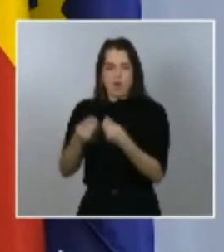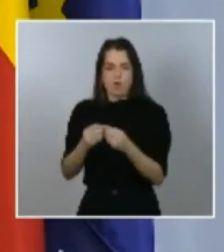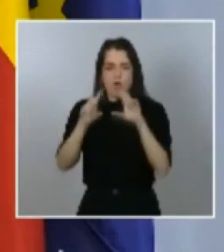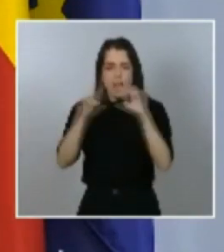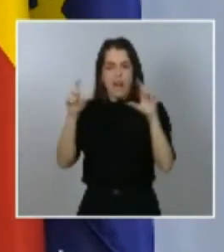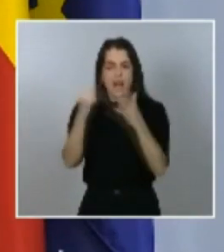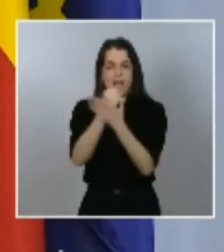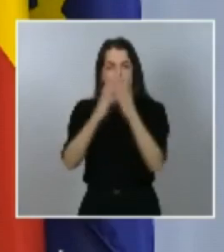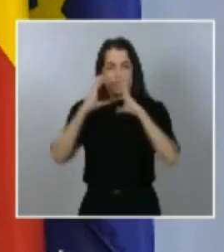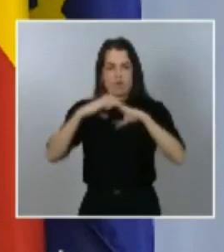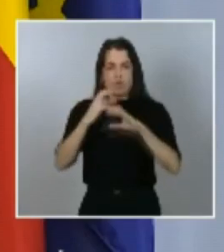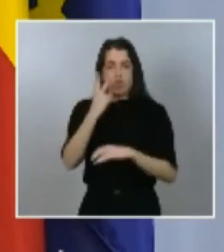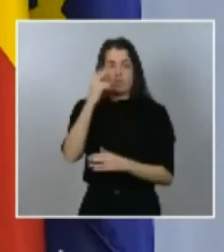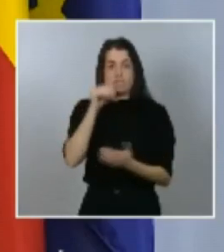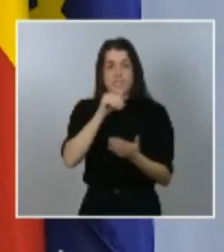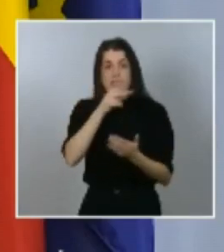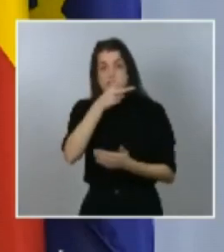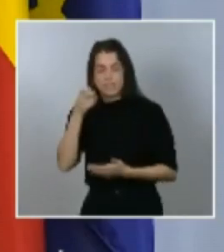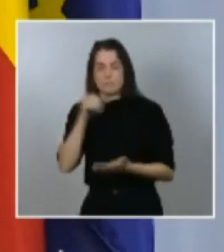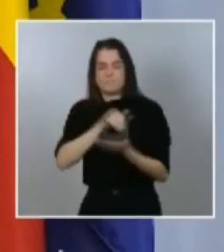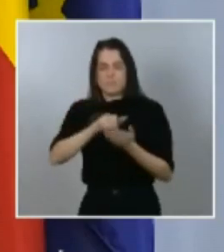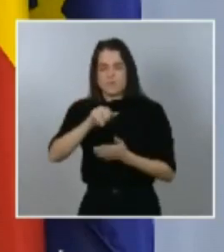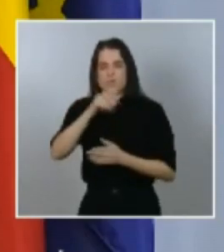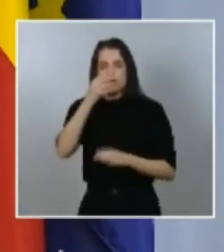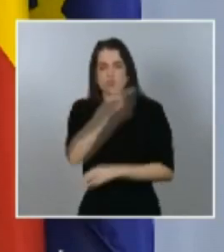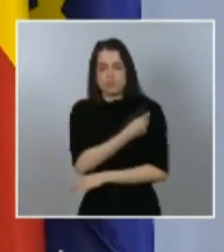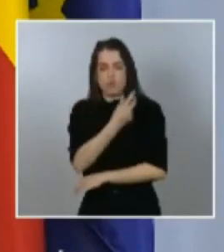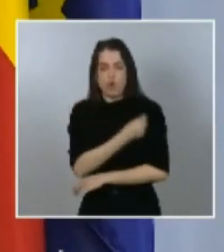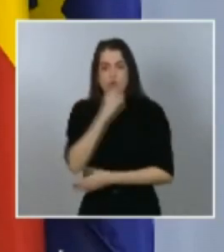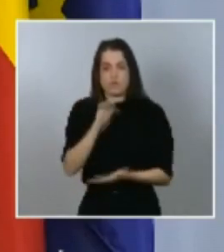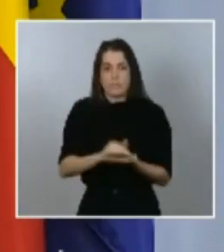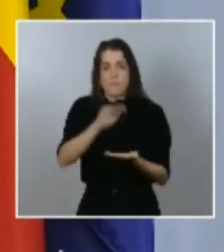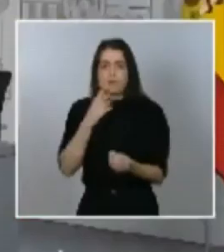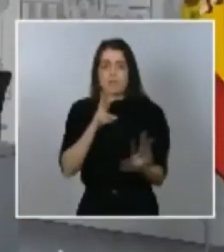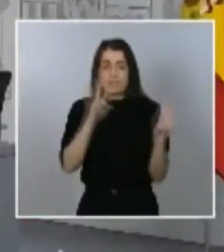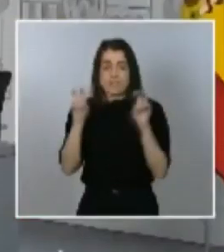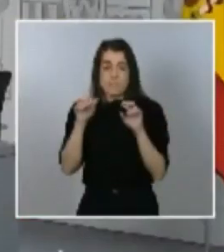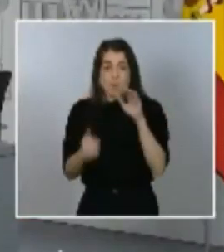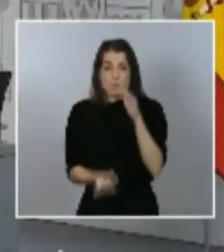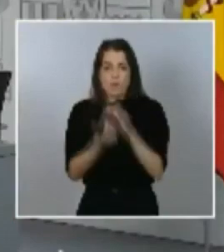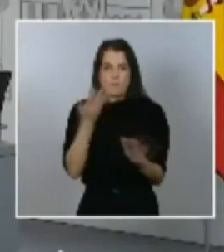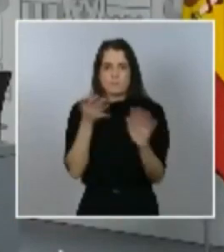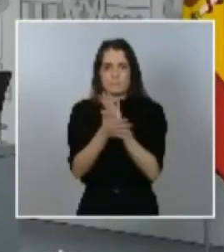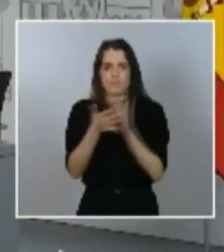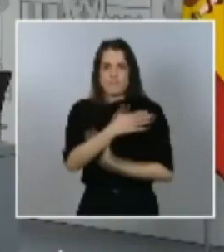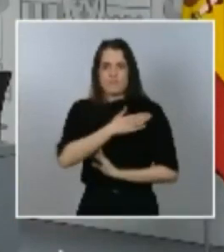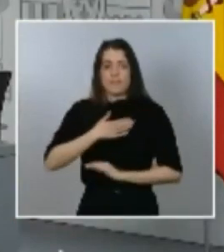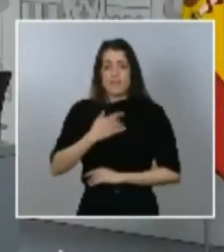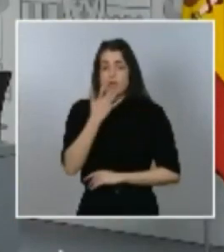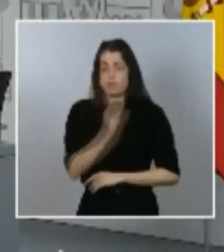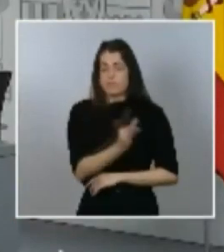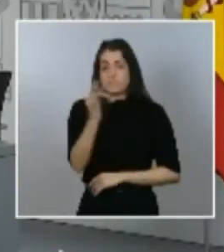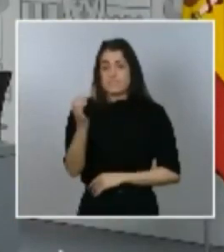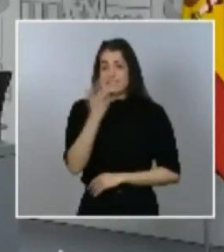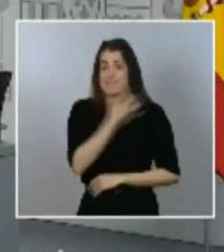200 millones de dosis, con opción a incrementarla en 100 millones adicionales. El coste total de esta nueva